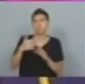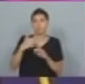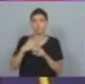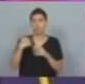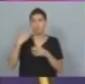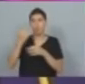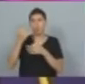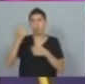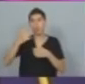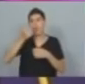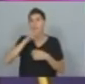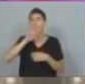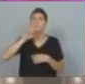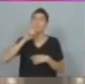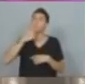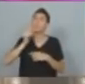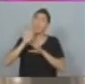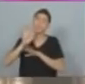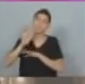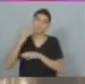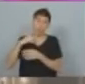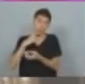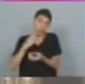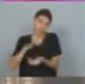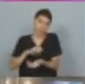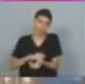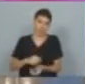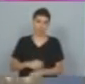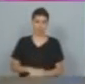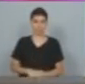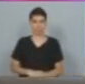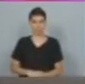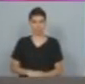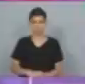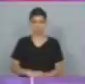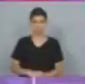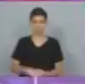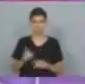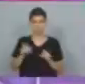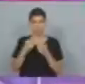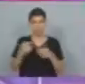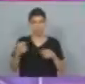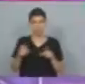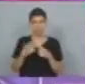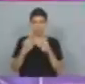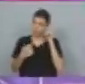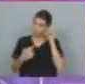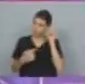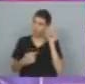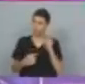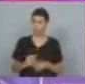artista. Lo tenés que tener en la sangre. Dices que vives pensando tan solo en hacerme